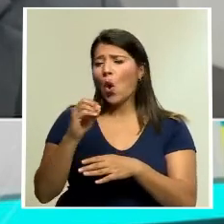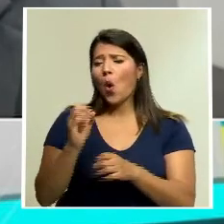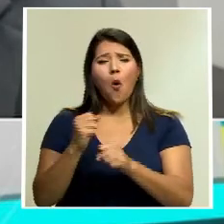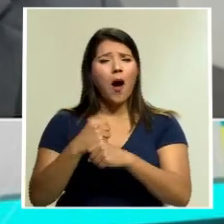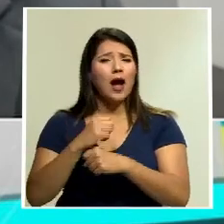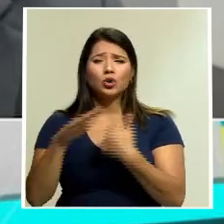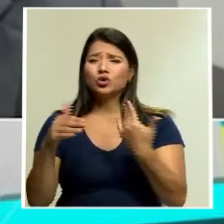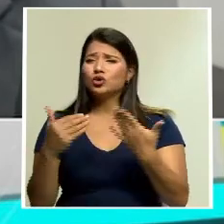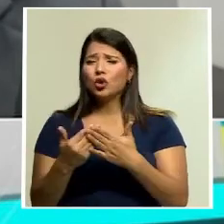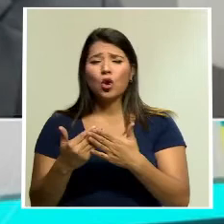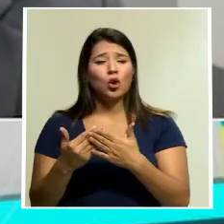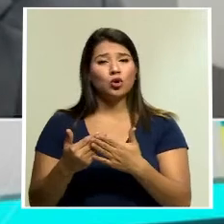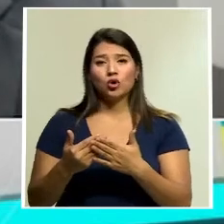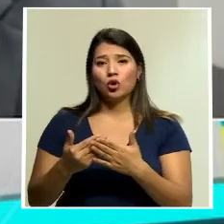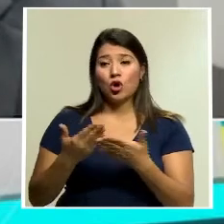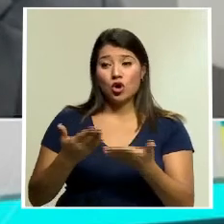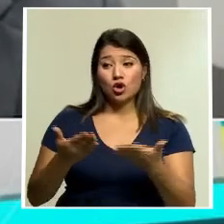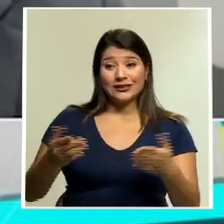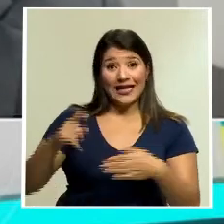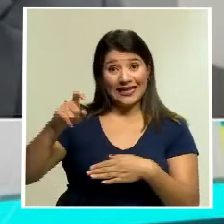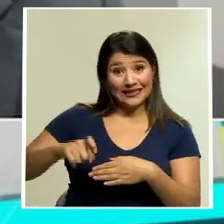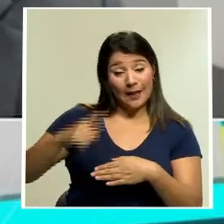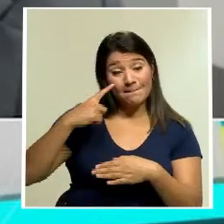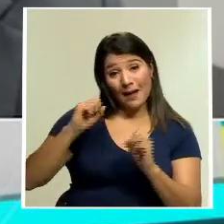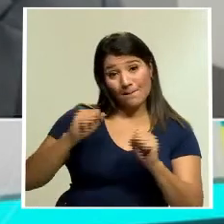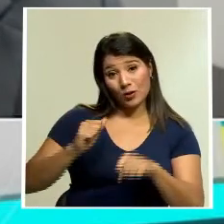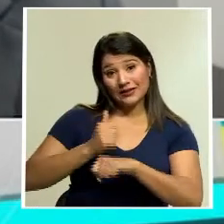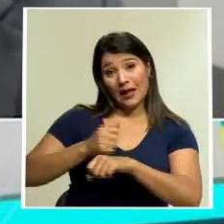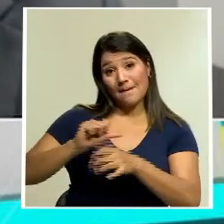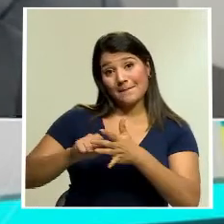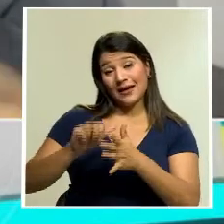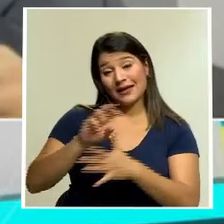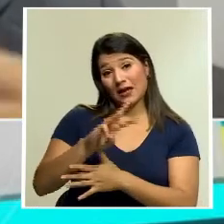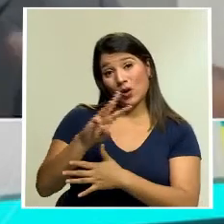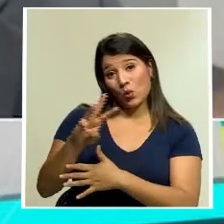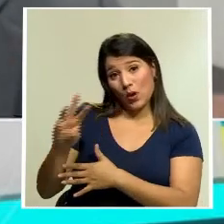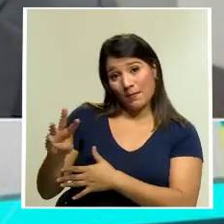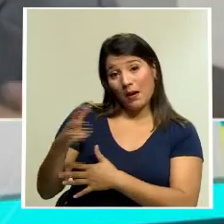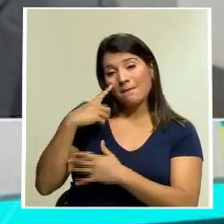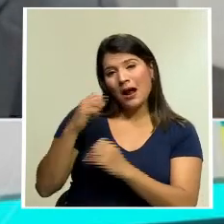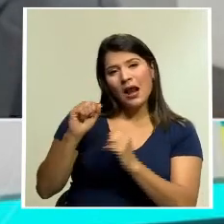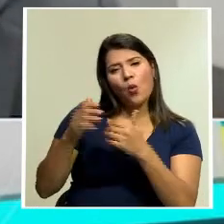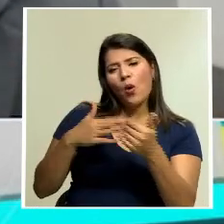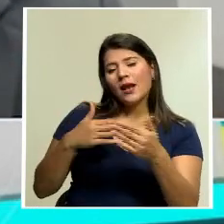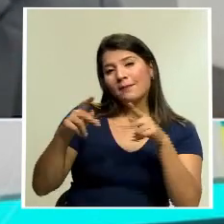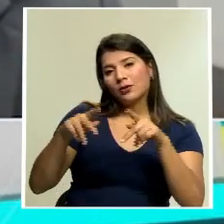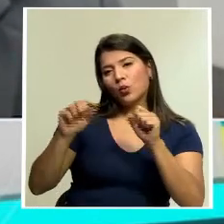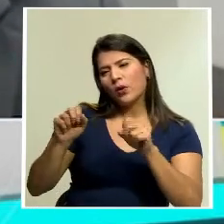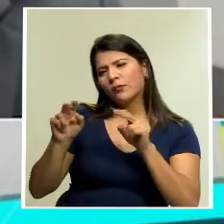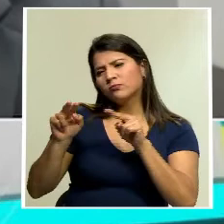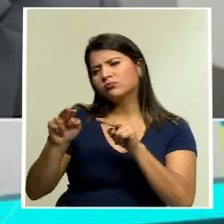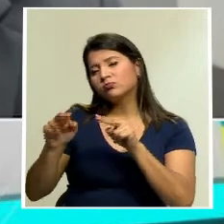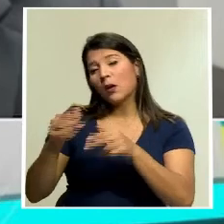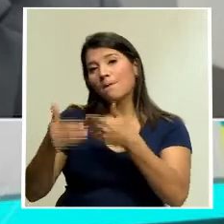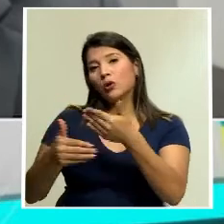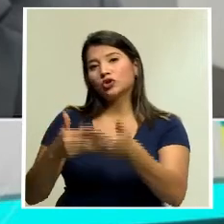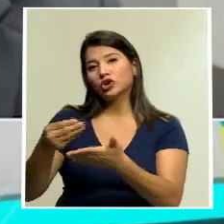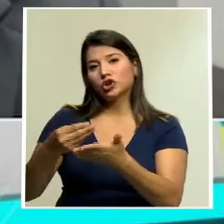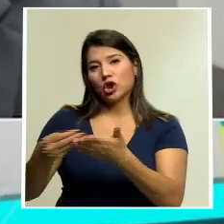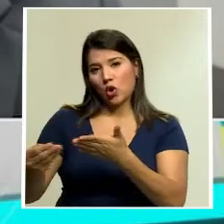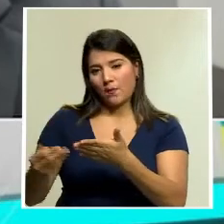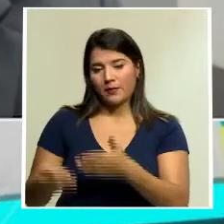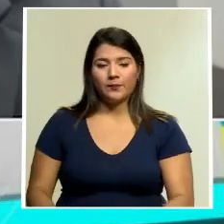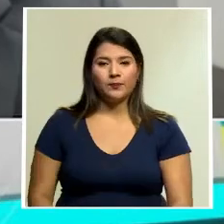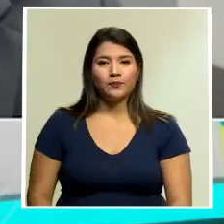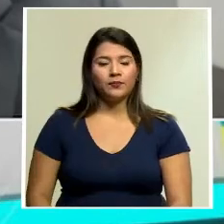de transparencia para que podamos consultar de nuevo todos los procesos licitatorios. Don Erwin,